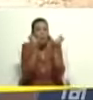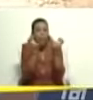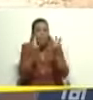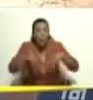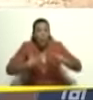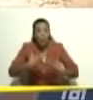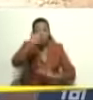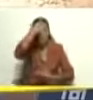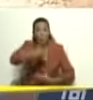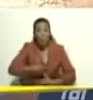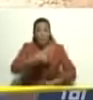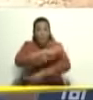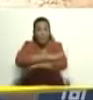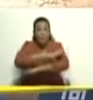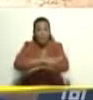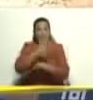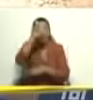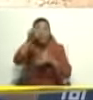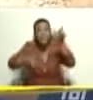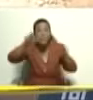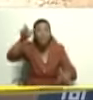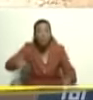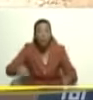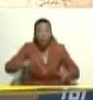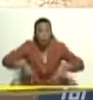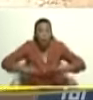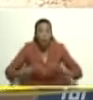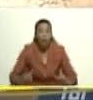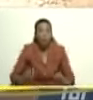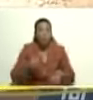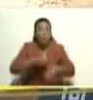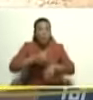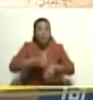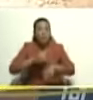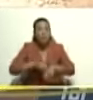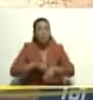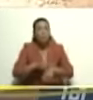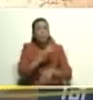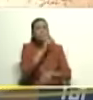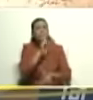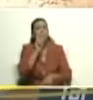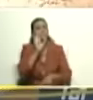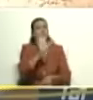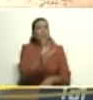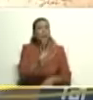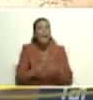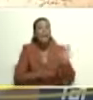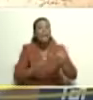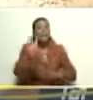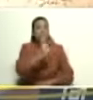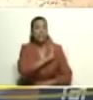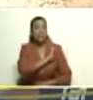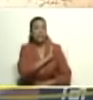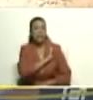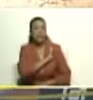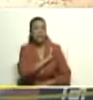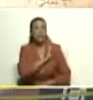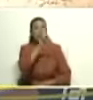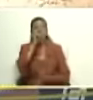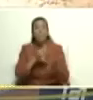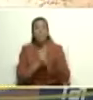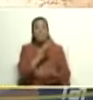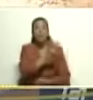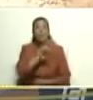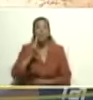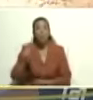nueva época. La nueva época la llamé el 15 de enero